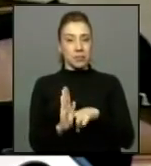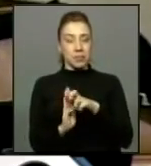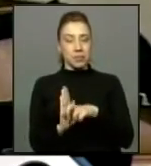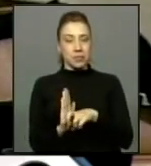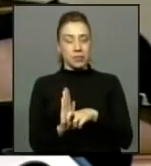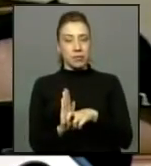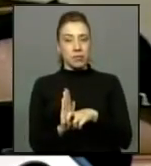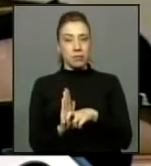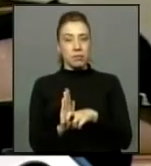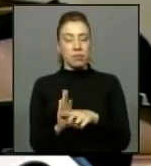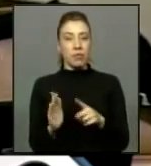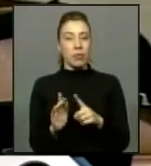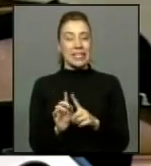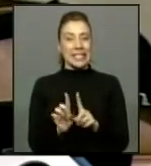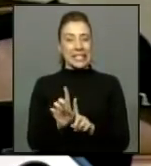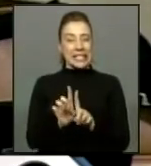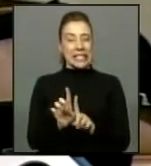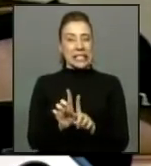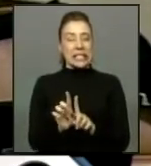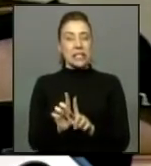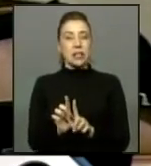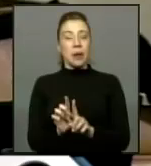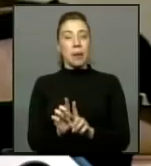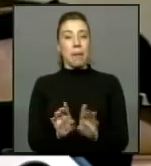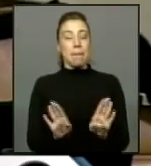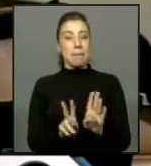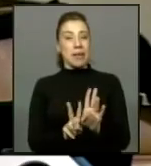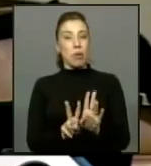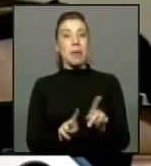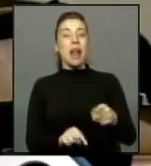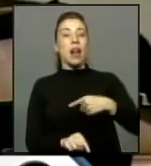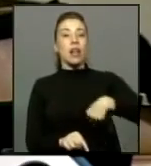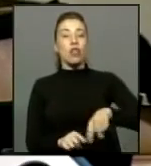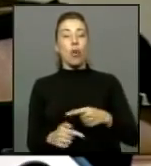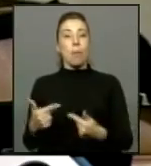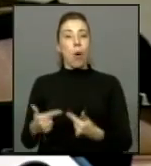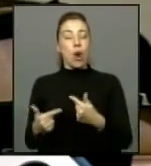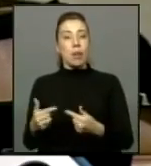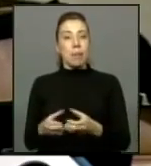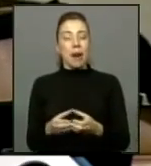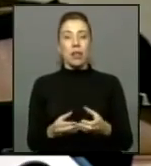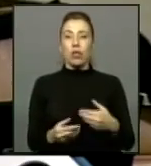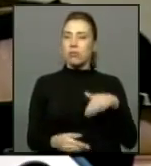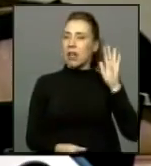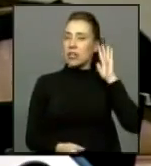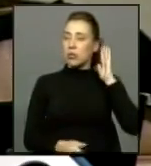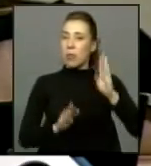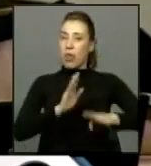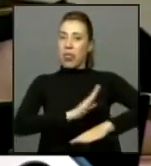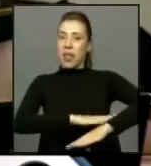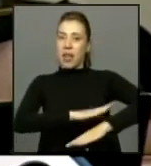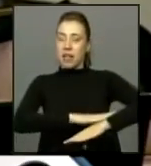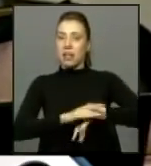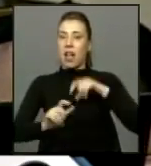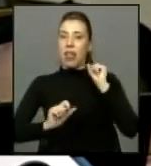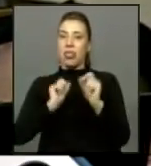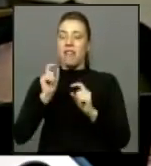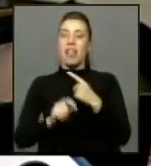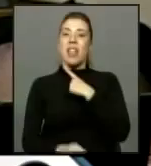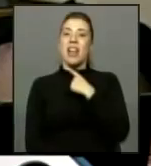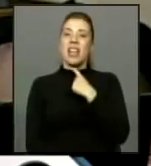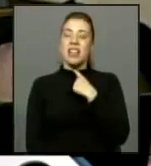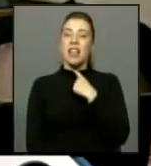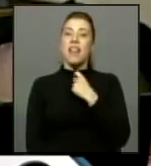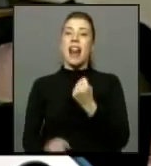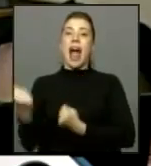por la estrechez binominal con que la política y sus partidos lo han abordado. Hemos escuchado a la derecha defender los intereses